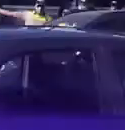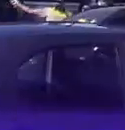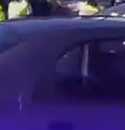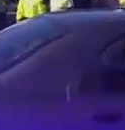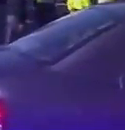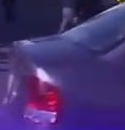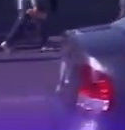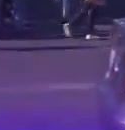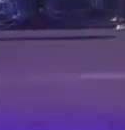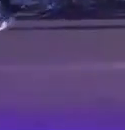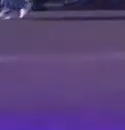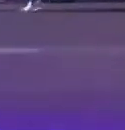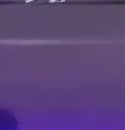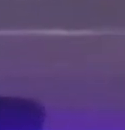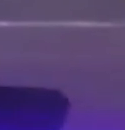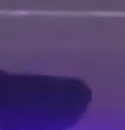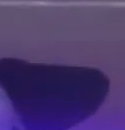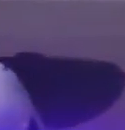esta pandemia mundial.